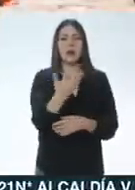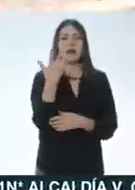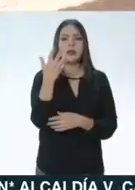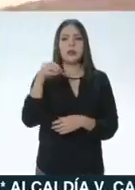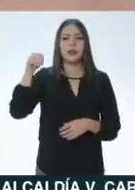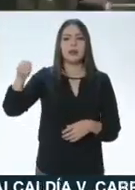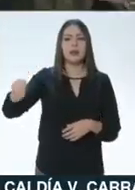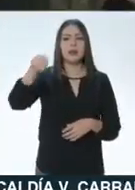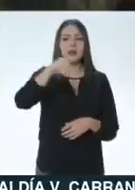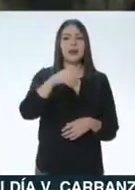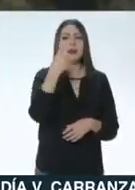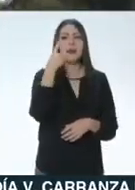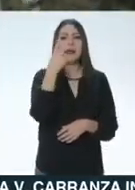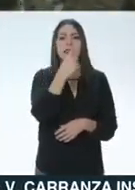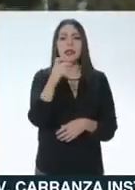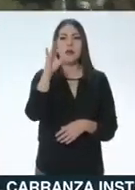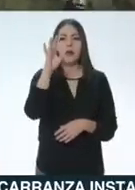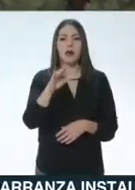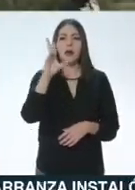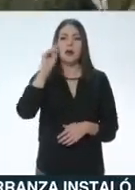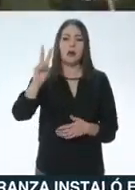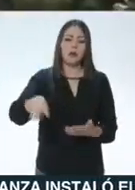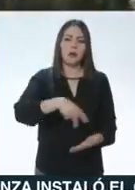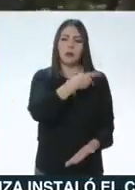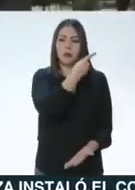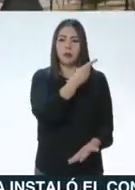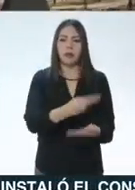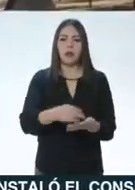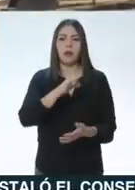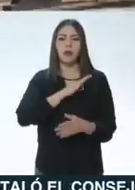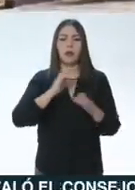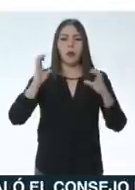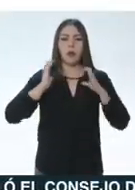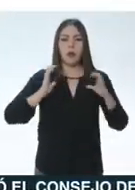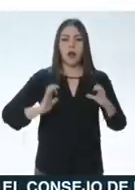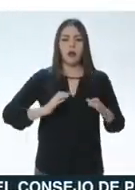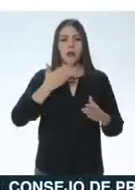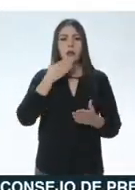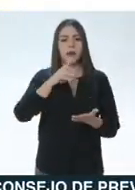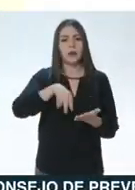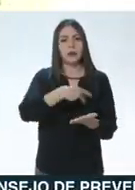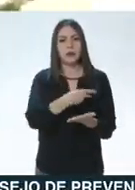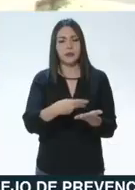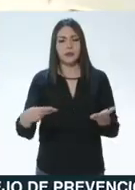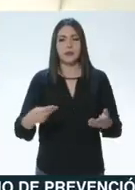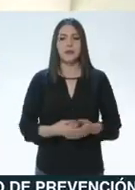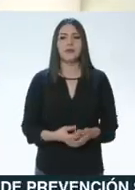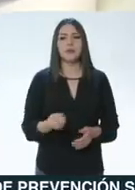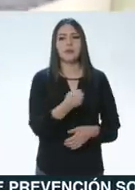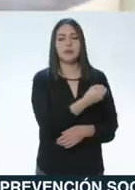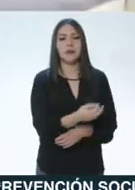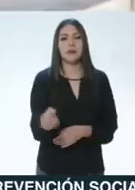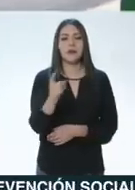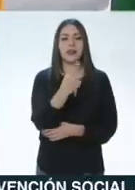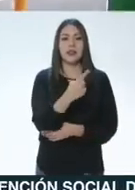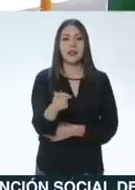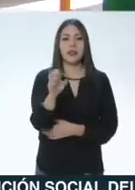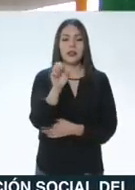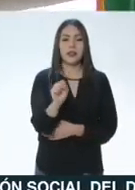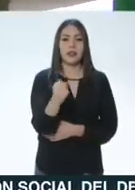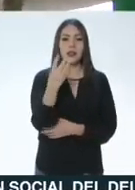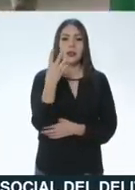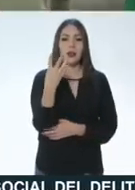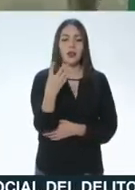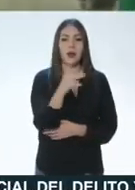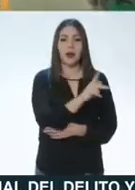100% del impacto y distribuir una caída en todo el cuerpo. Son 164 elementos que se encuentran